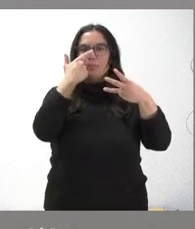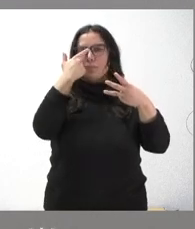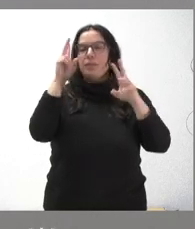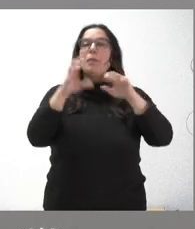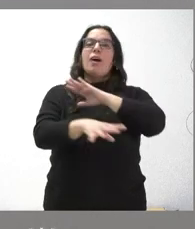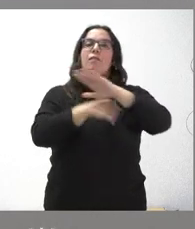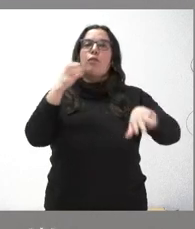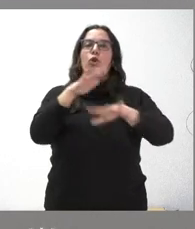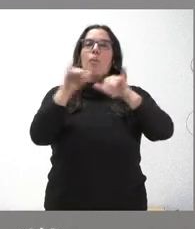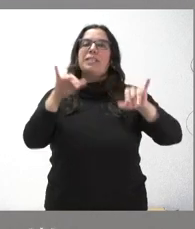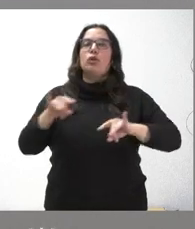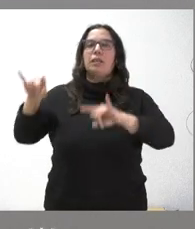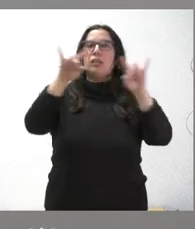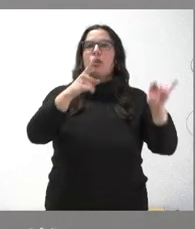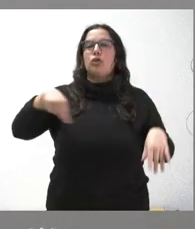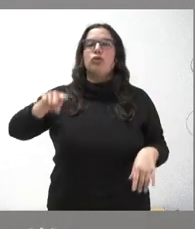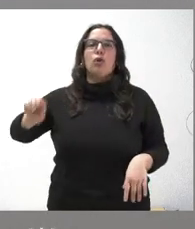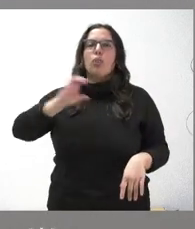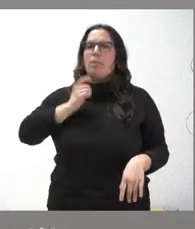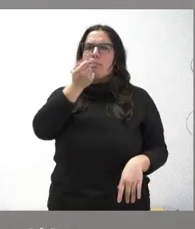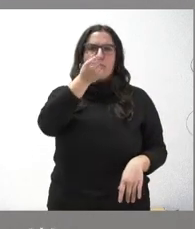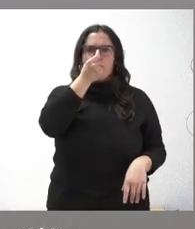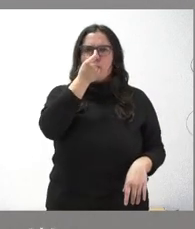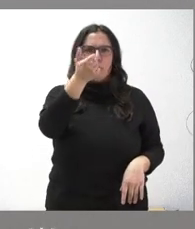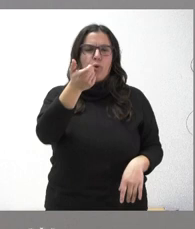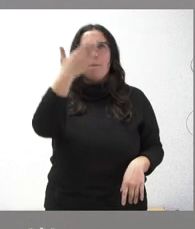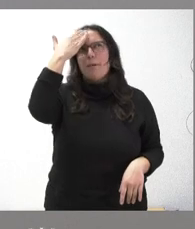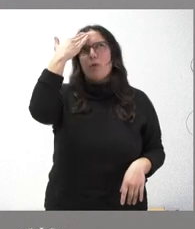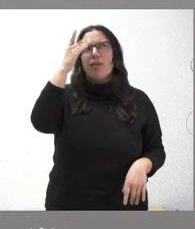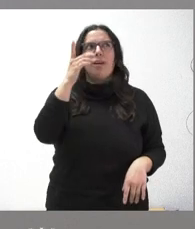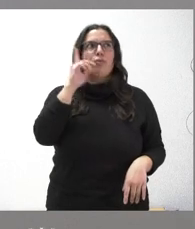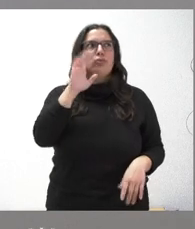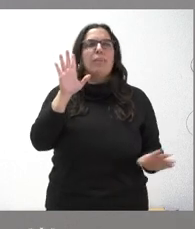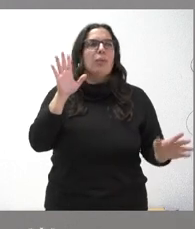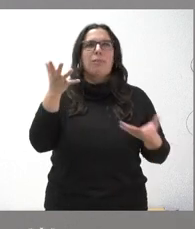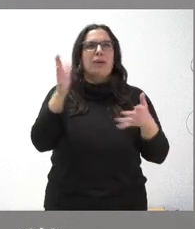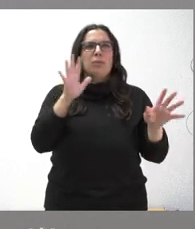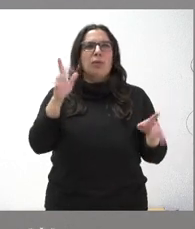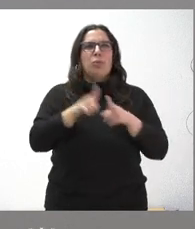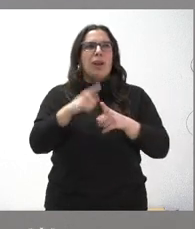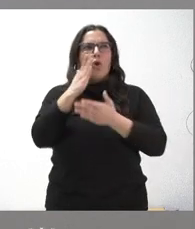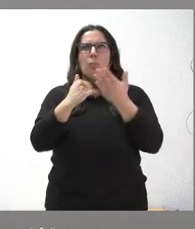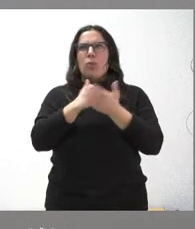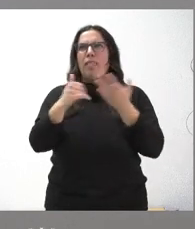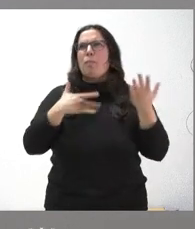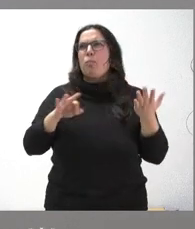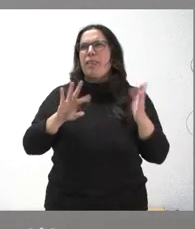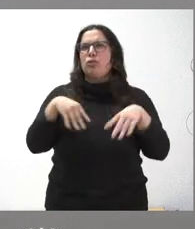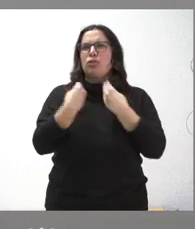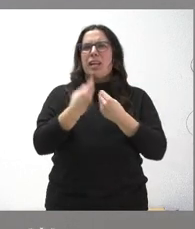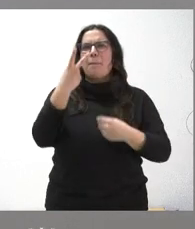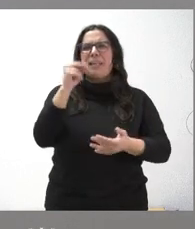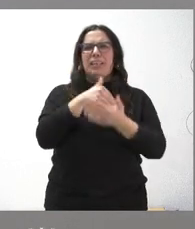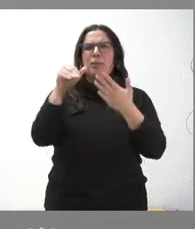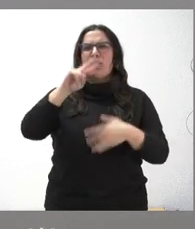de compensación teritorial la cantidad que nos llega es muy escasa no lo recuerdo de memoria Pero es que yo creo que no llega para toda la comunidad ni a 20 millones de euros al